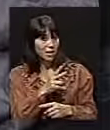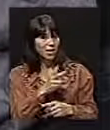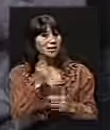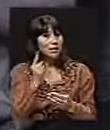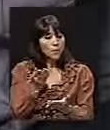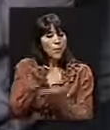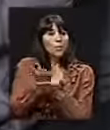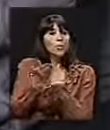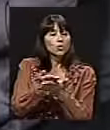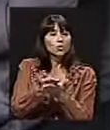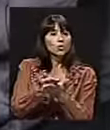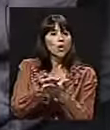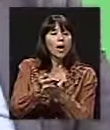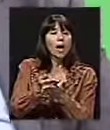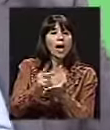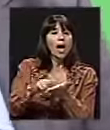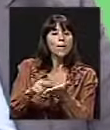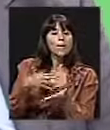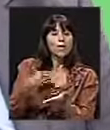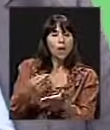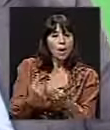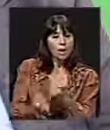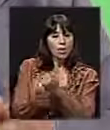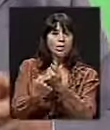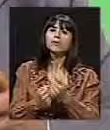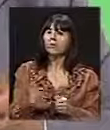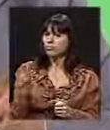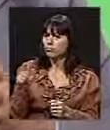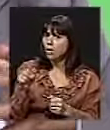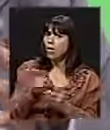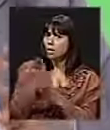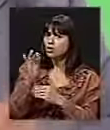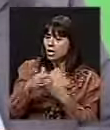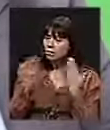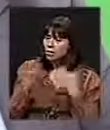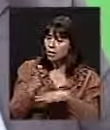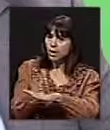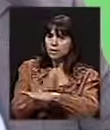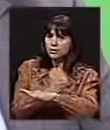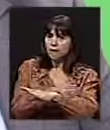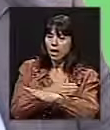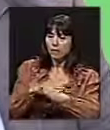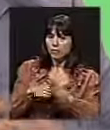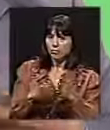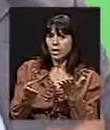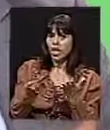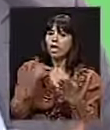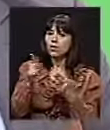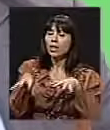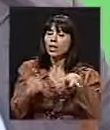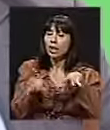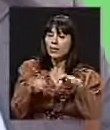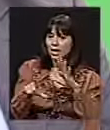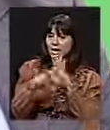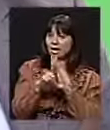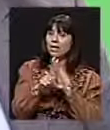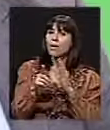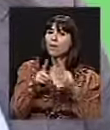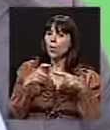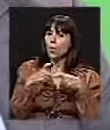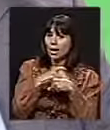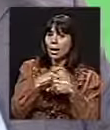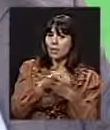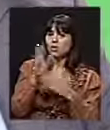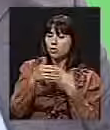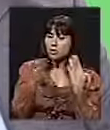Nacional los proyectos apoyar avanzaron, los proyectos de los ustedes. proyectos avanzaron. Hay una dinámica legislativa muy compleja y los proyectos avanzaron.